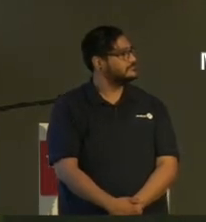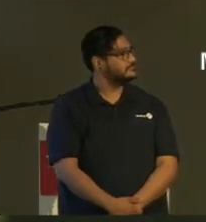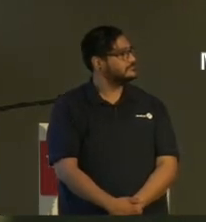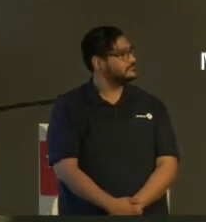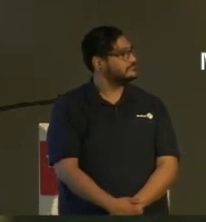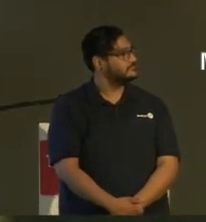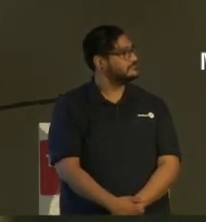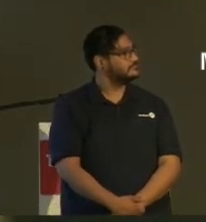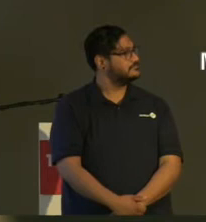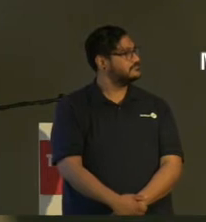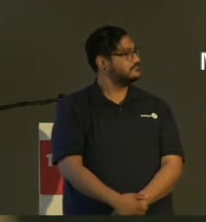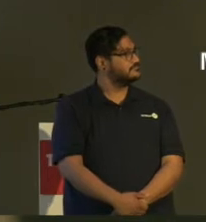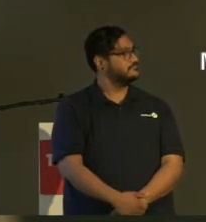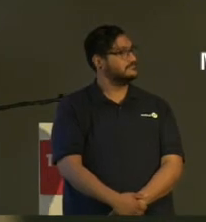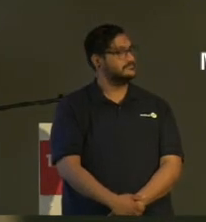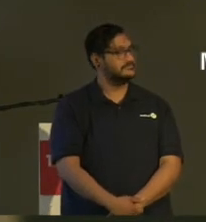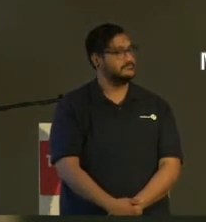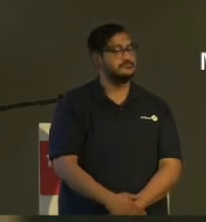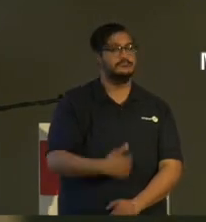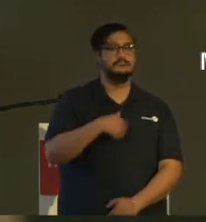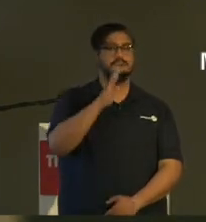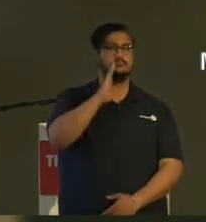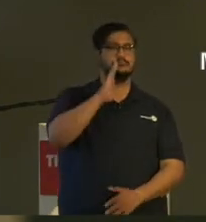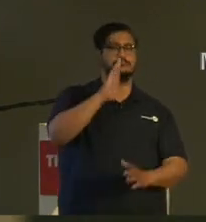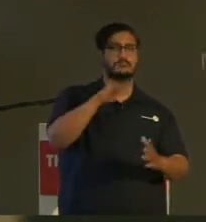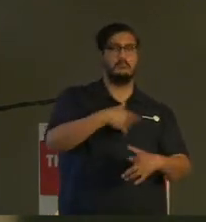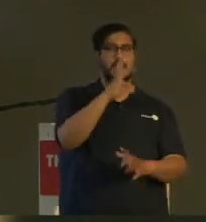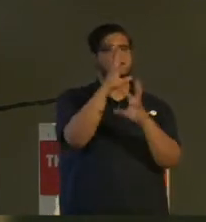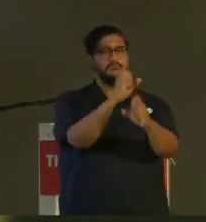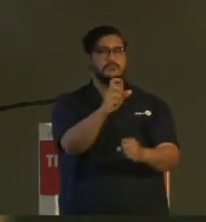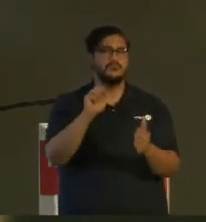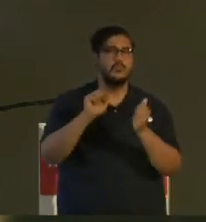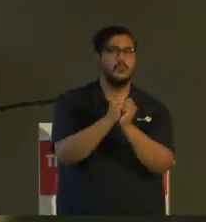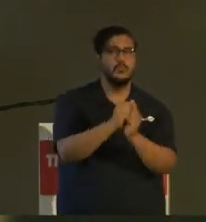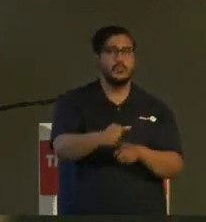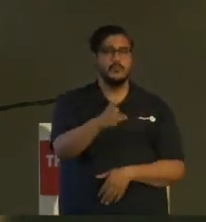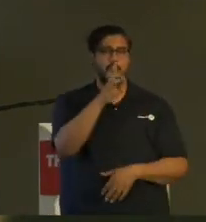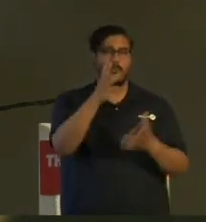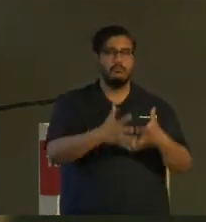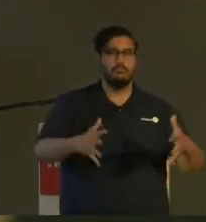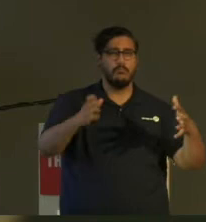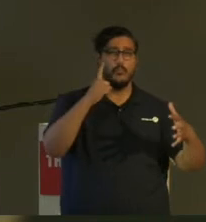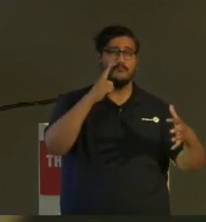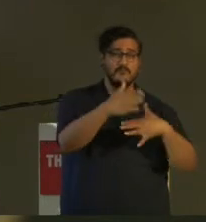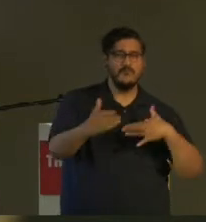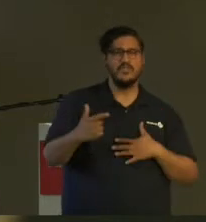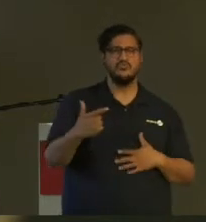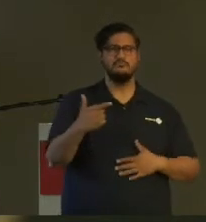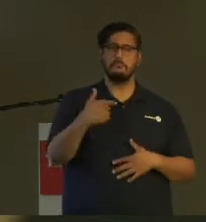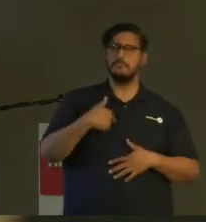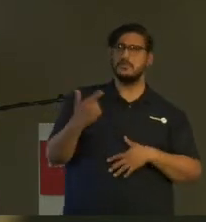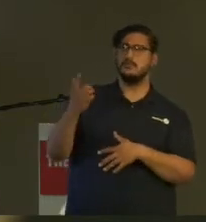decorar el salón de belleza con peces de distintos colores. ahora que el salón se ha convertido en